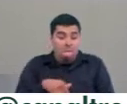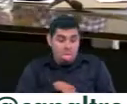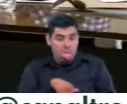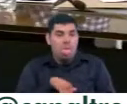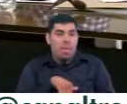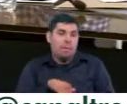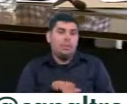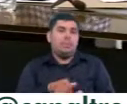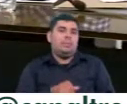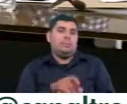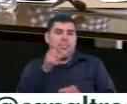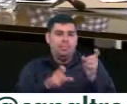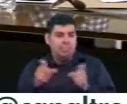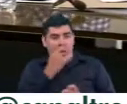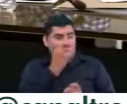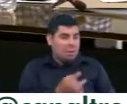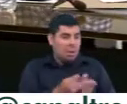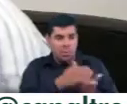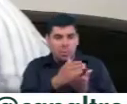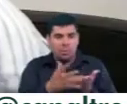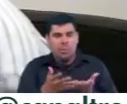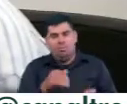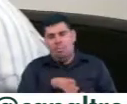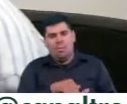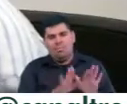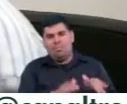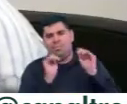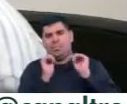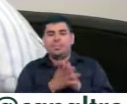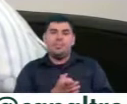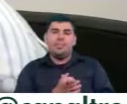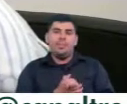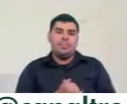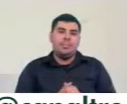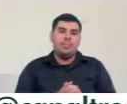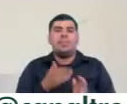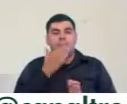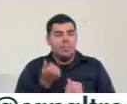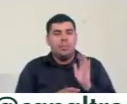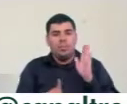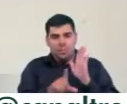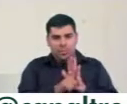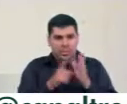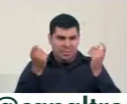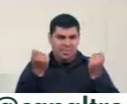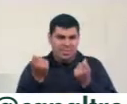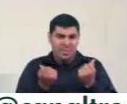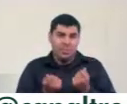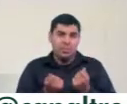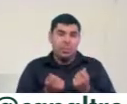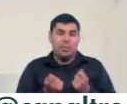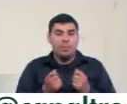para los liberales concejales es más factible una ley de reajuste fiscal que declarar en quiebra al municipio